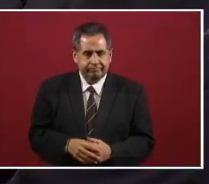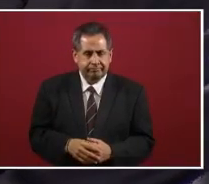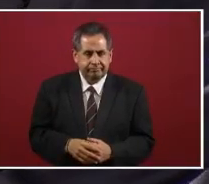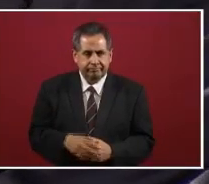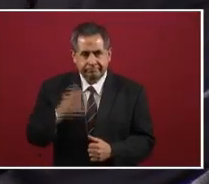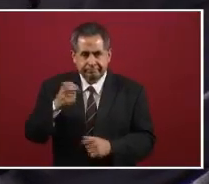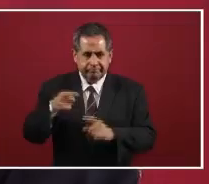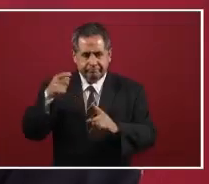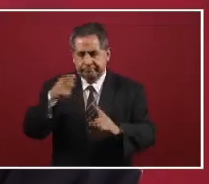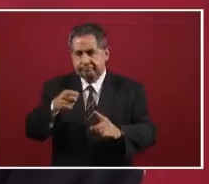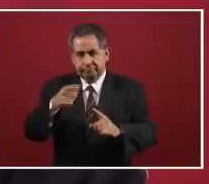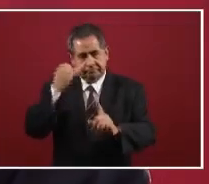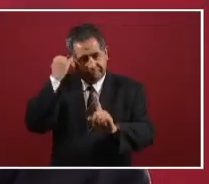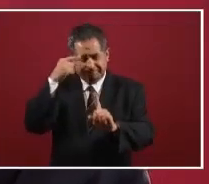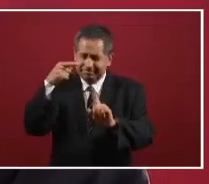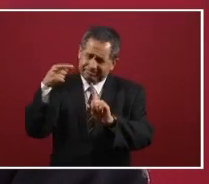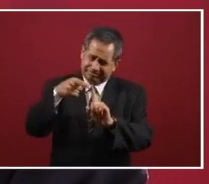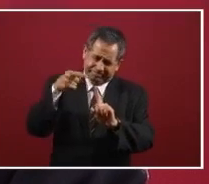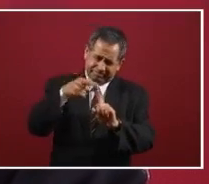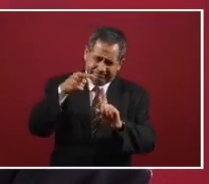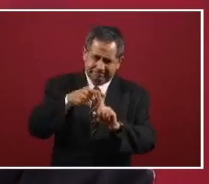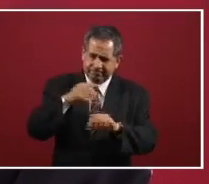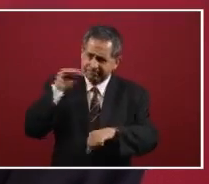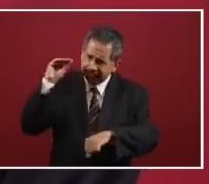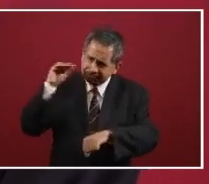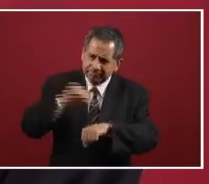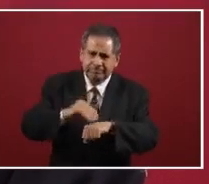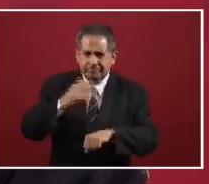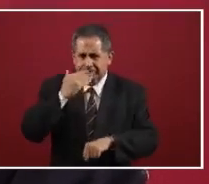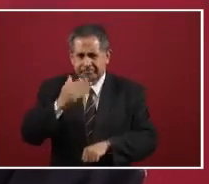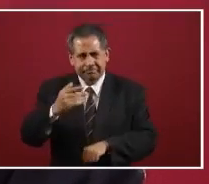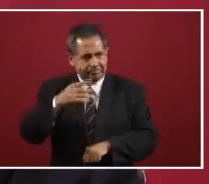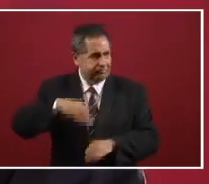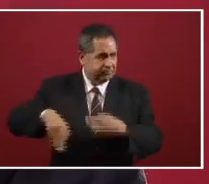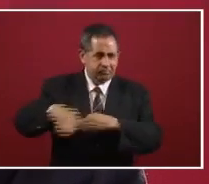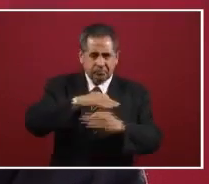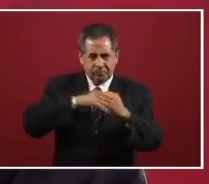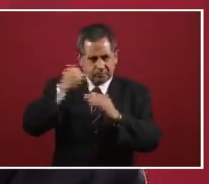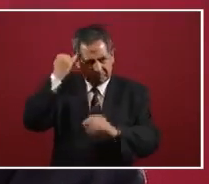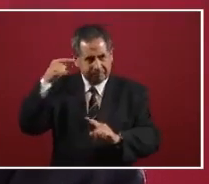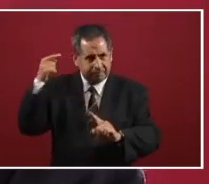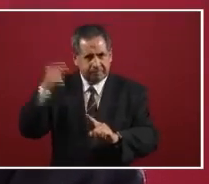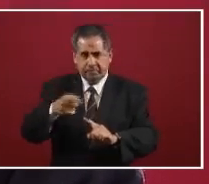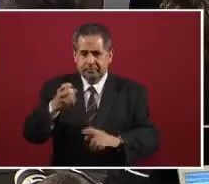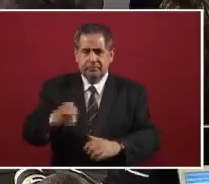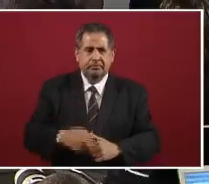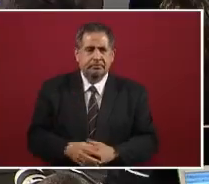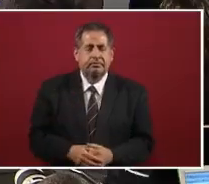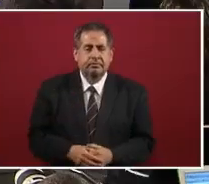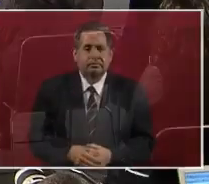esa es la premisa, aportarnos bien todos,